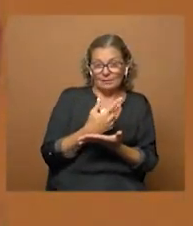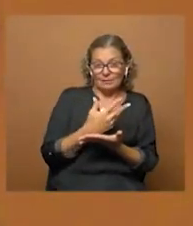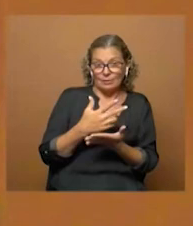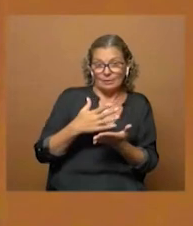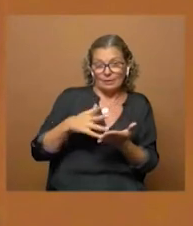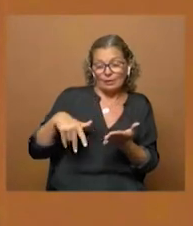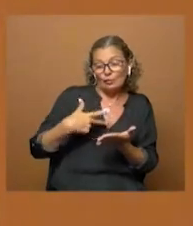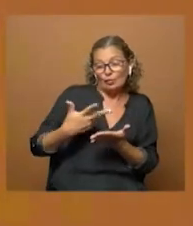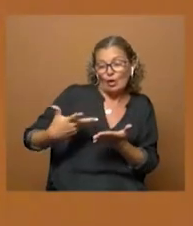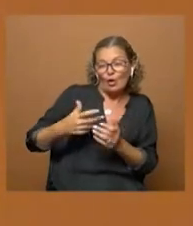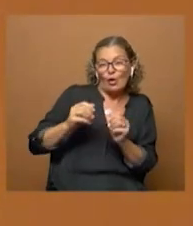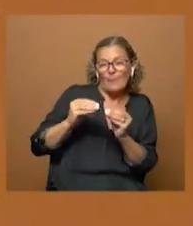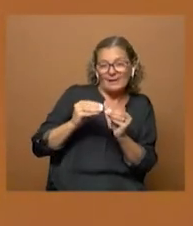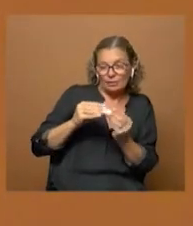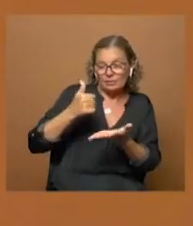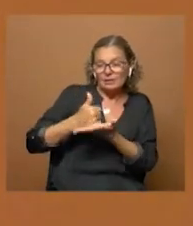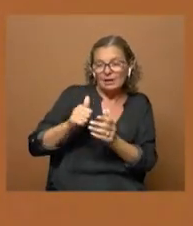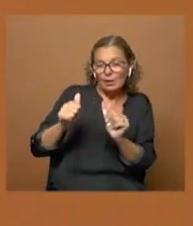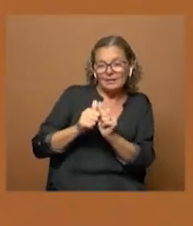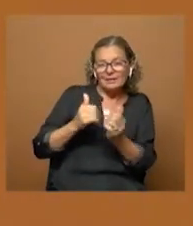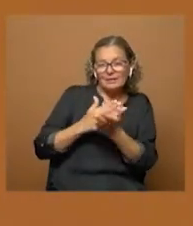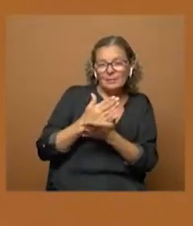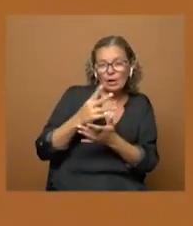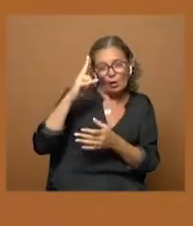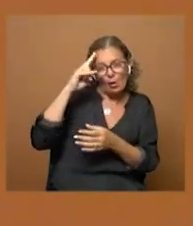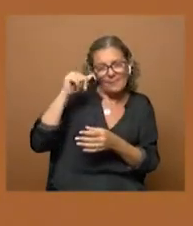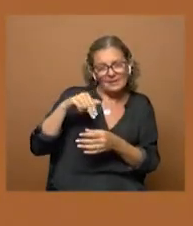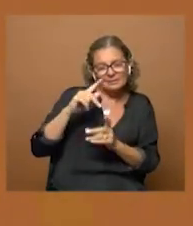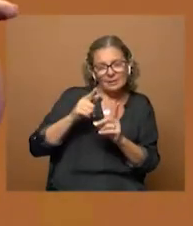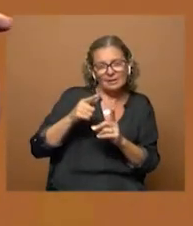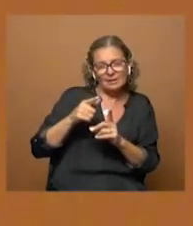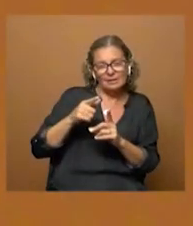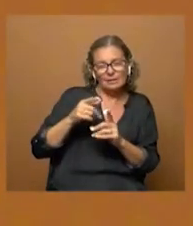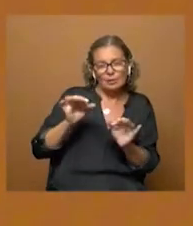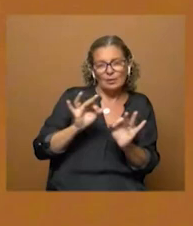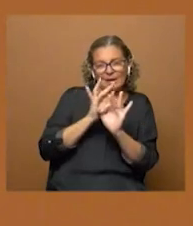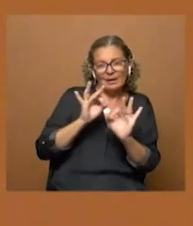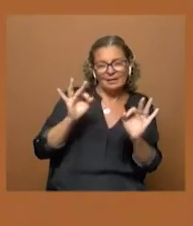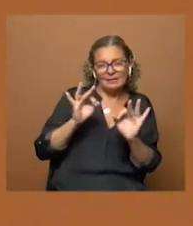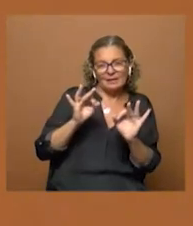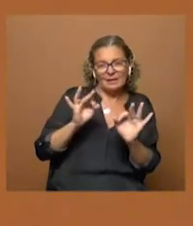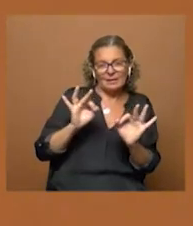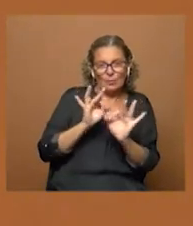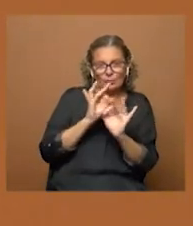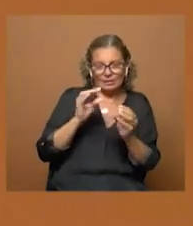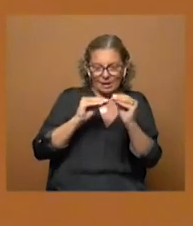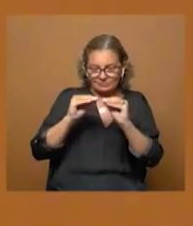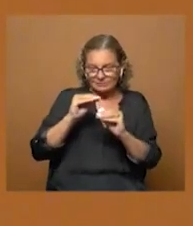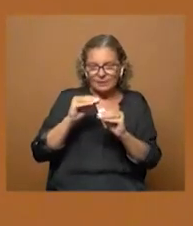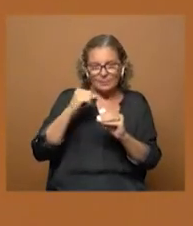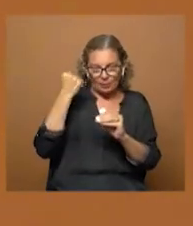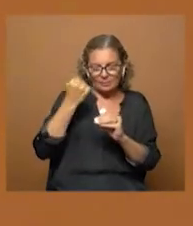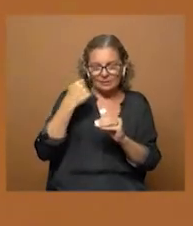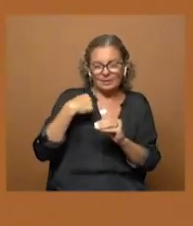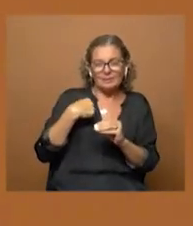posible y que también o sea me importan mucho sus opiniones Al momento de sacar una canción de hacer arreglos musicales no importa un montón